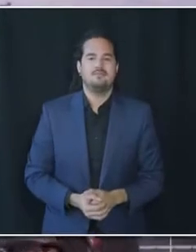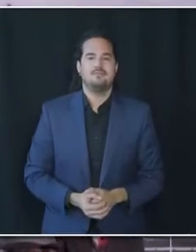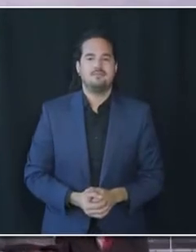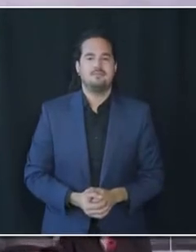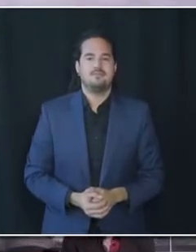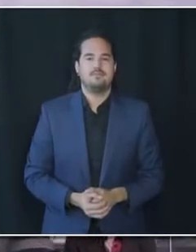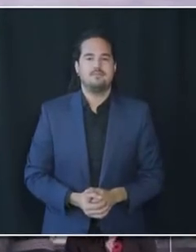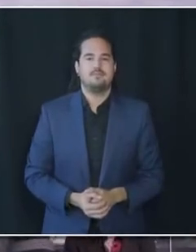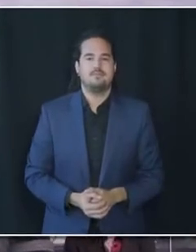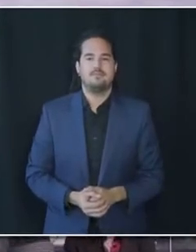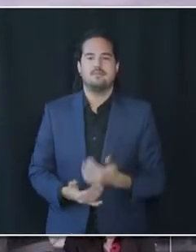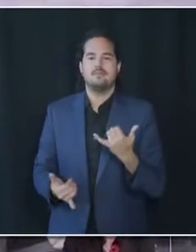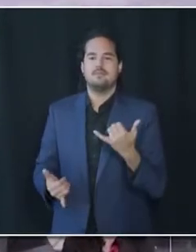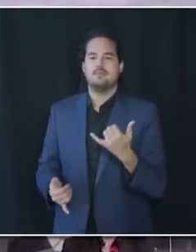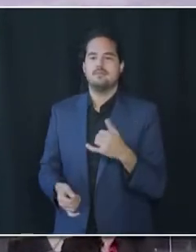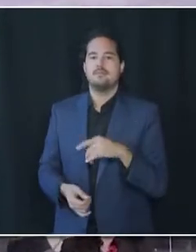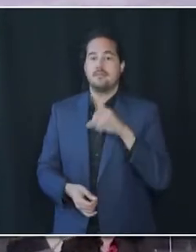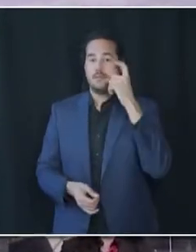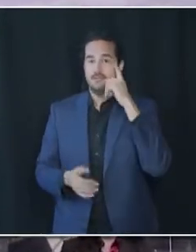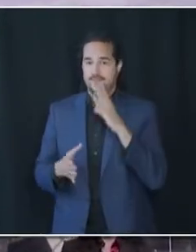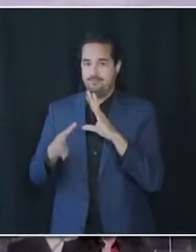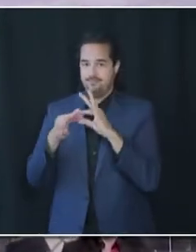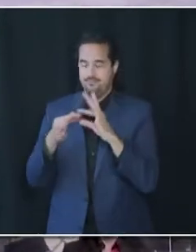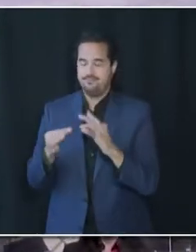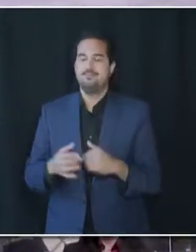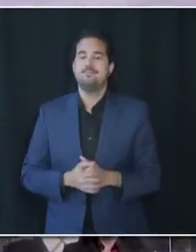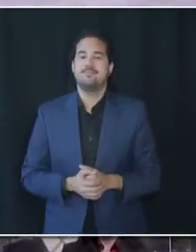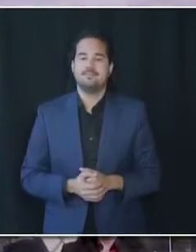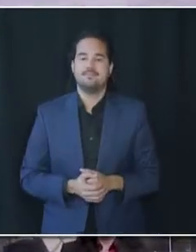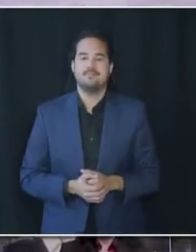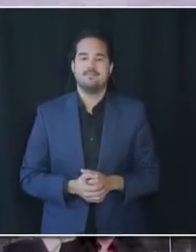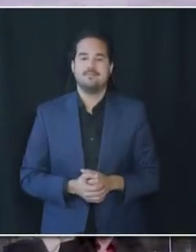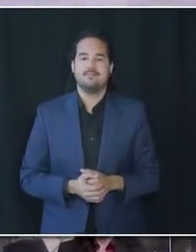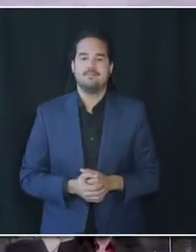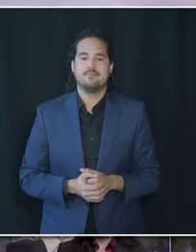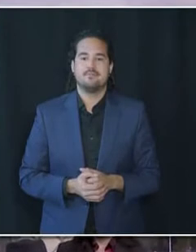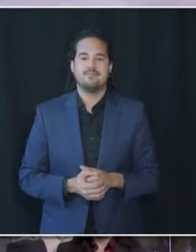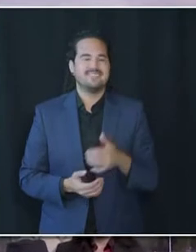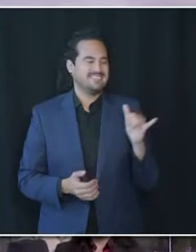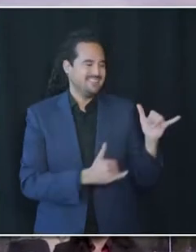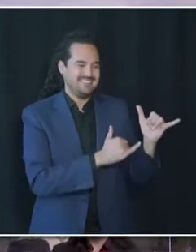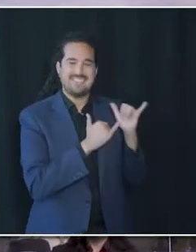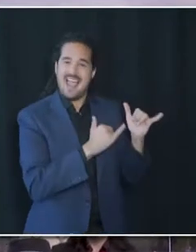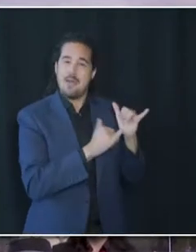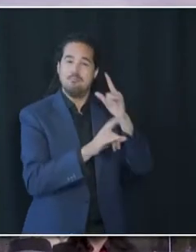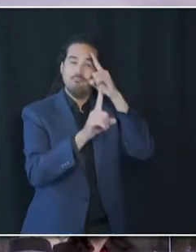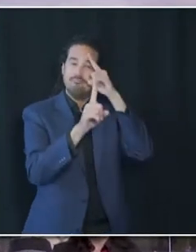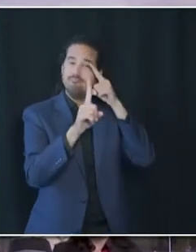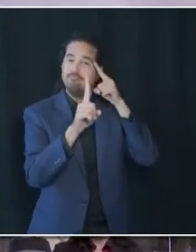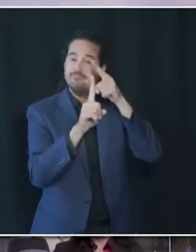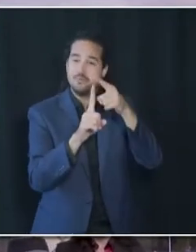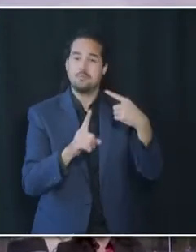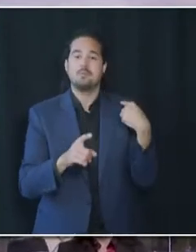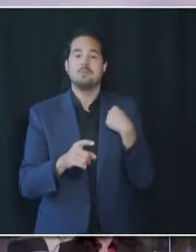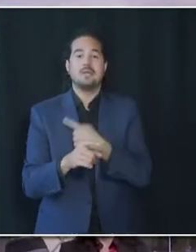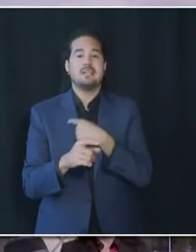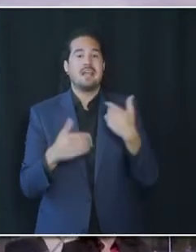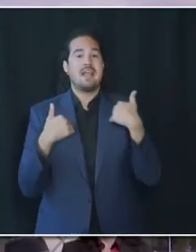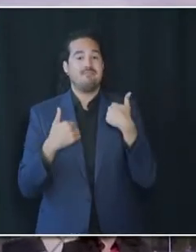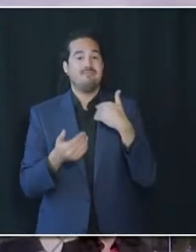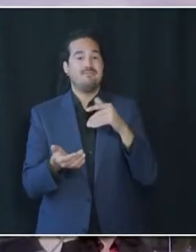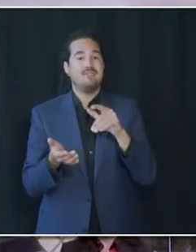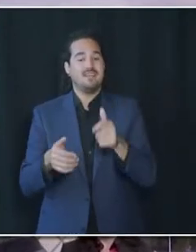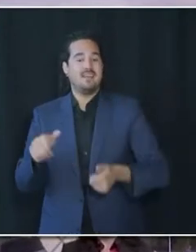en ese mismo espíritu la legislatura reunión y se reunió con nuestro